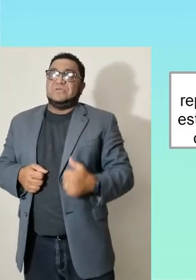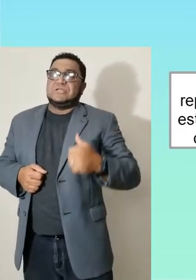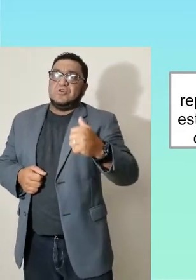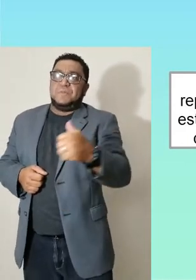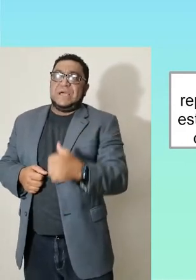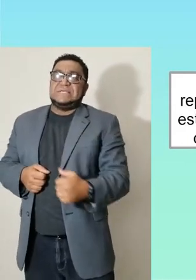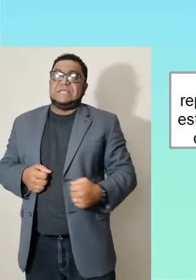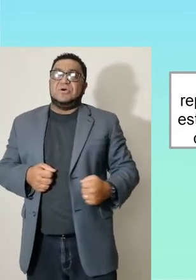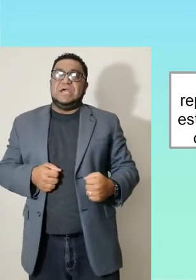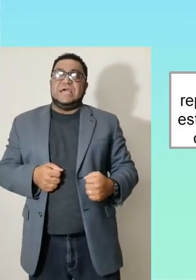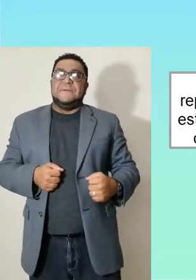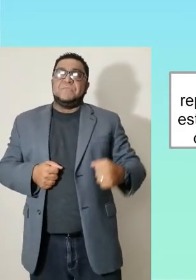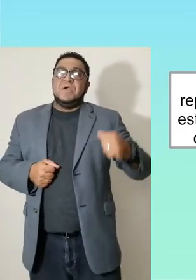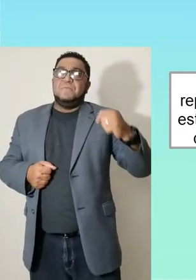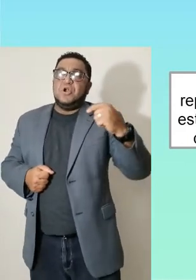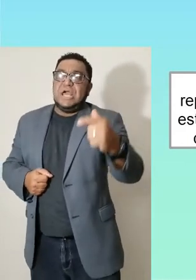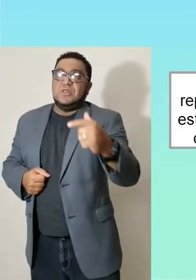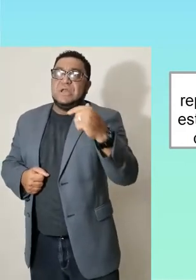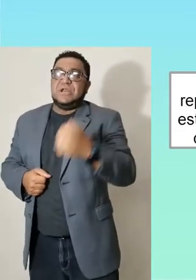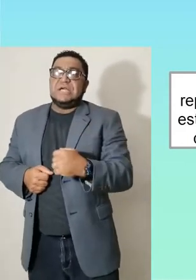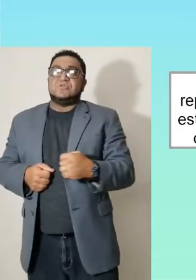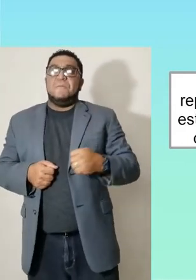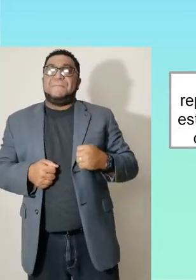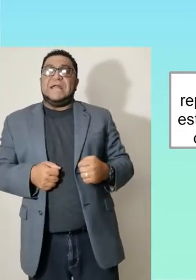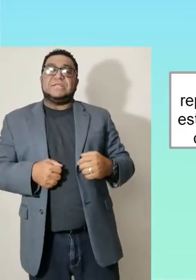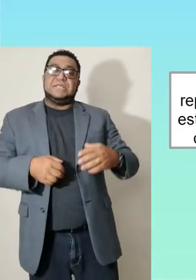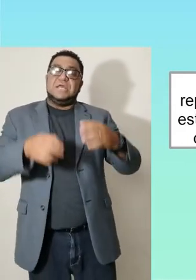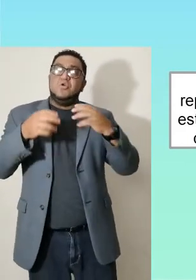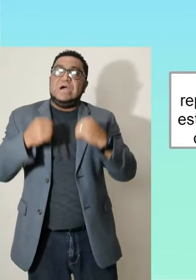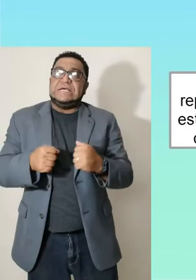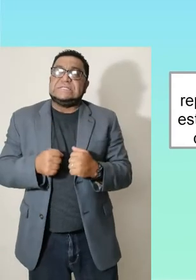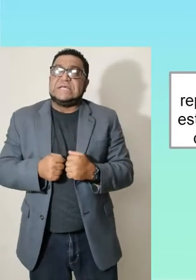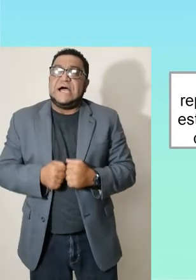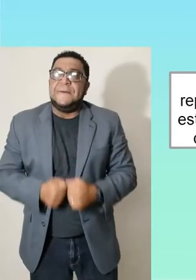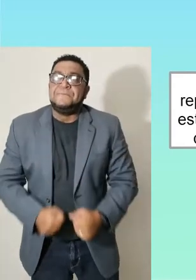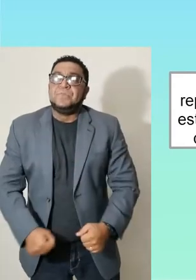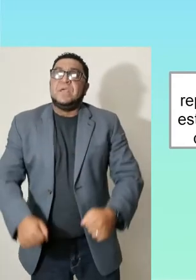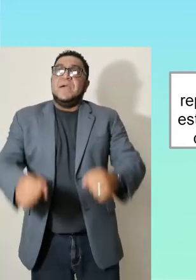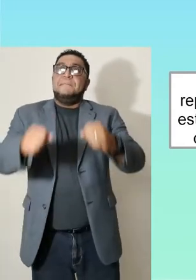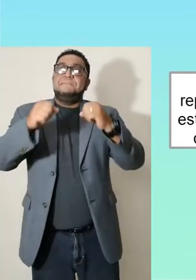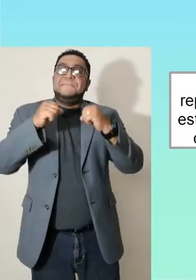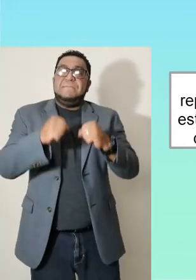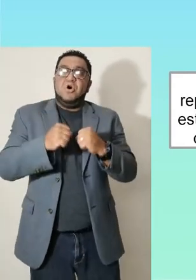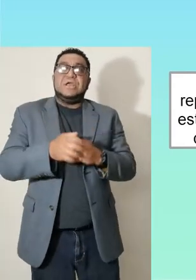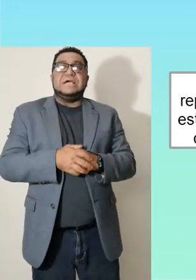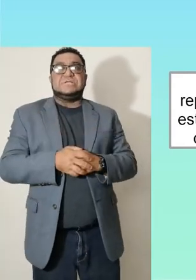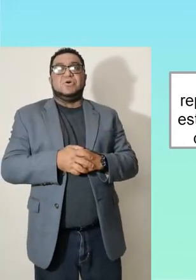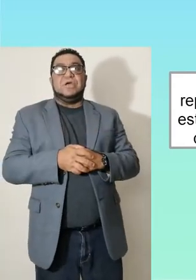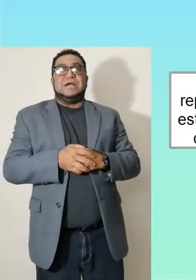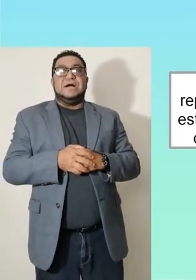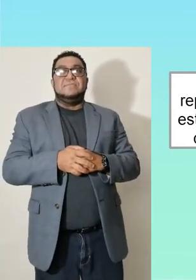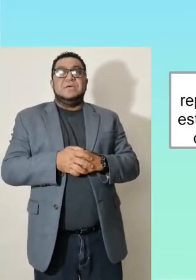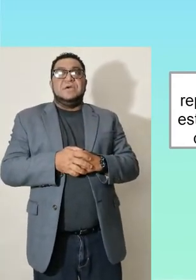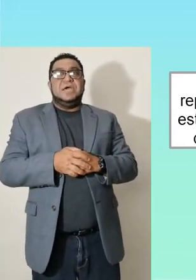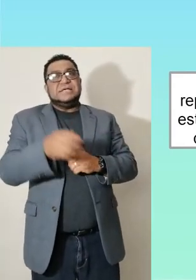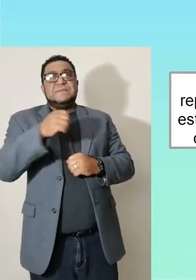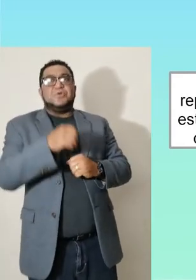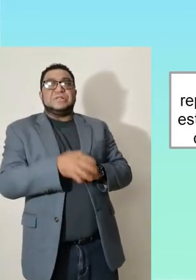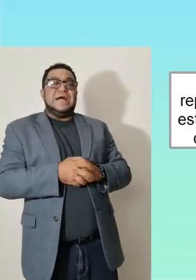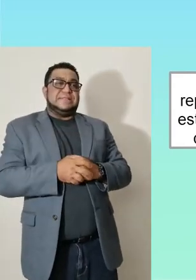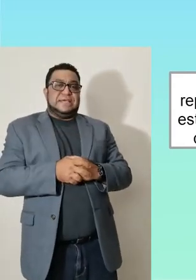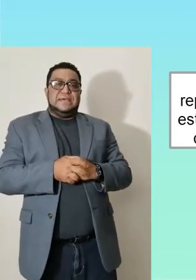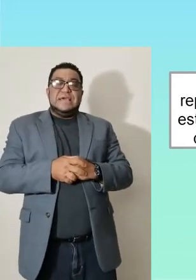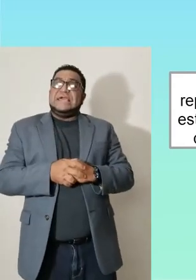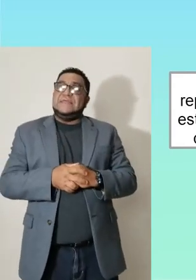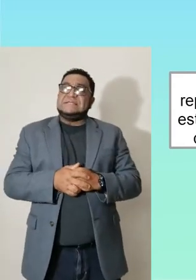sacados de sus países de origen poniendo en riesgo parte de nuestra memoria histórica es